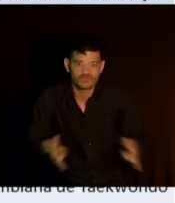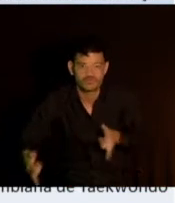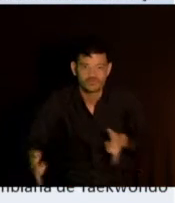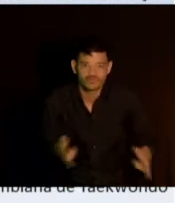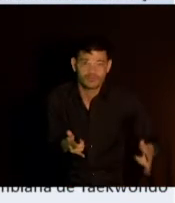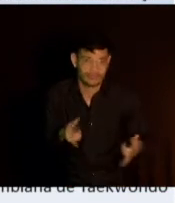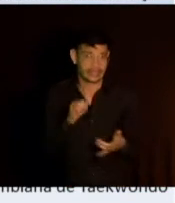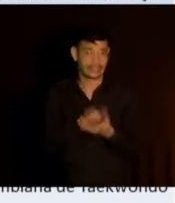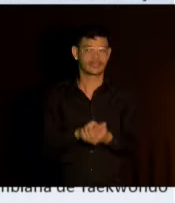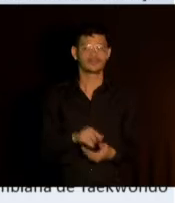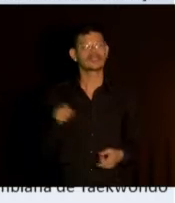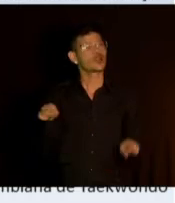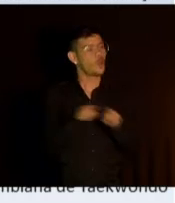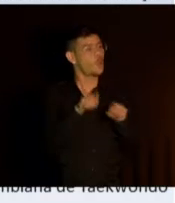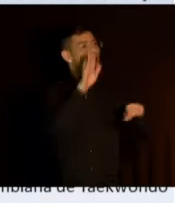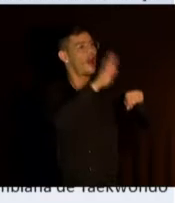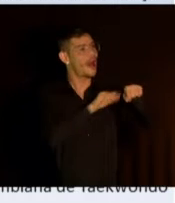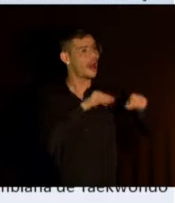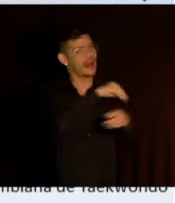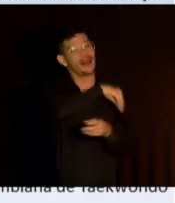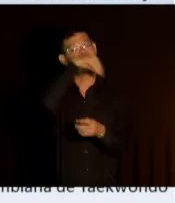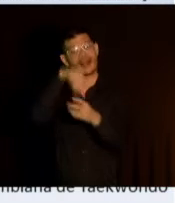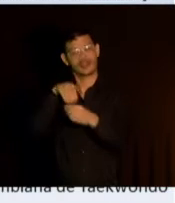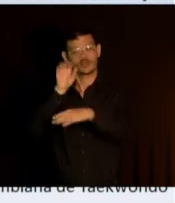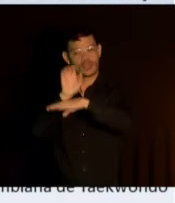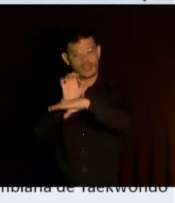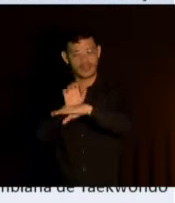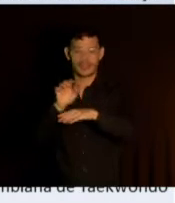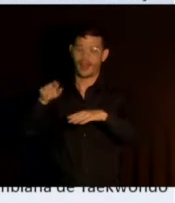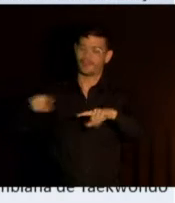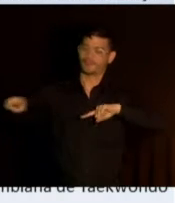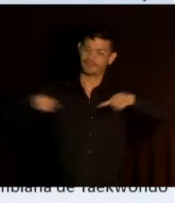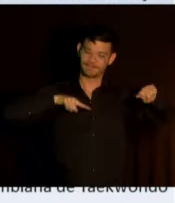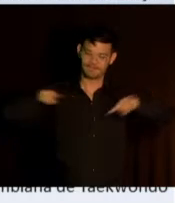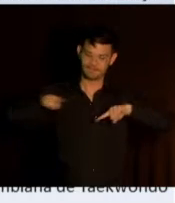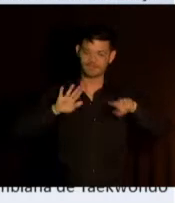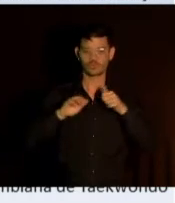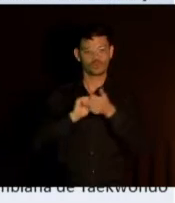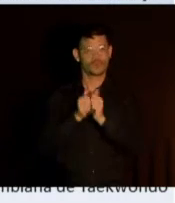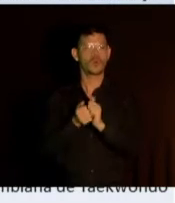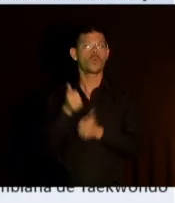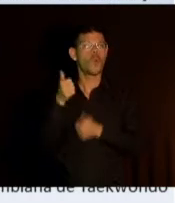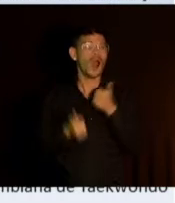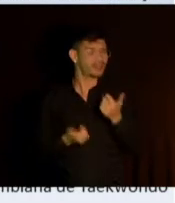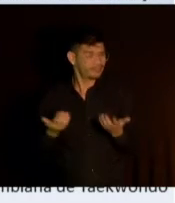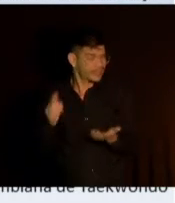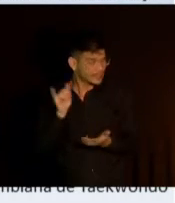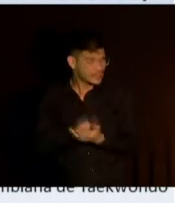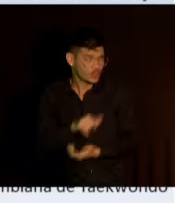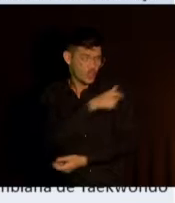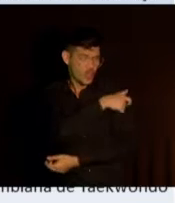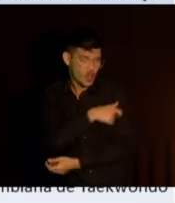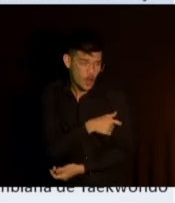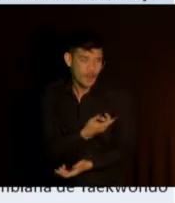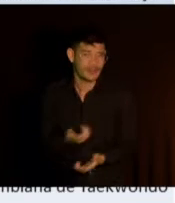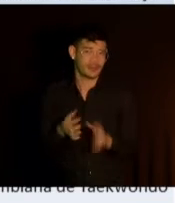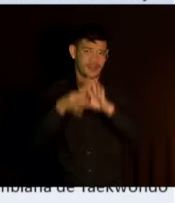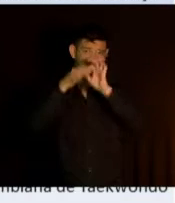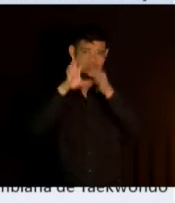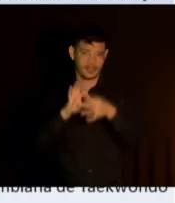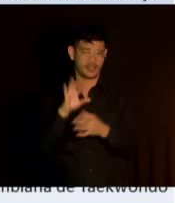al órgano, digámoslo así, administrativo y deportivo del país, que es el Comité Paralímpico Colombiano. Sí, perfecto, a la Asamblea.